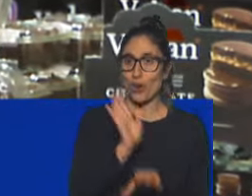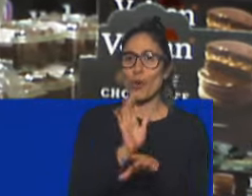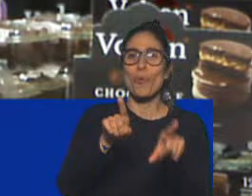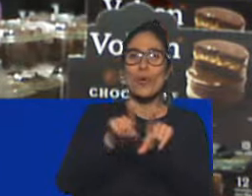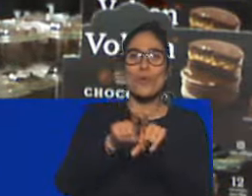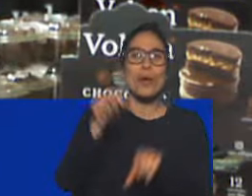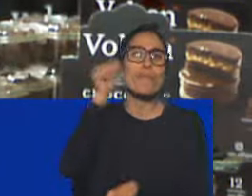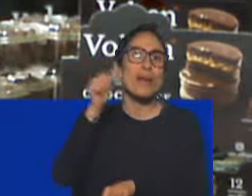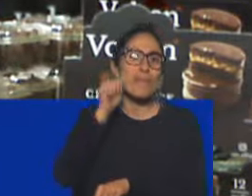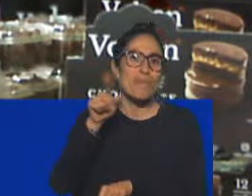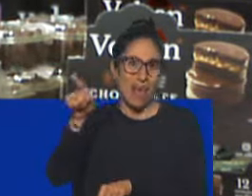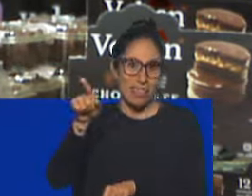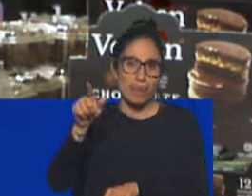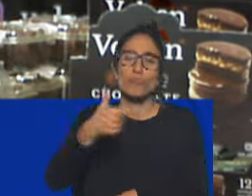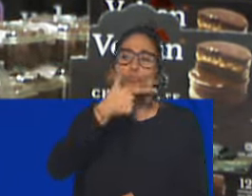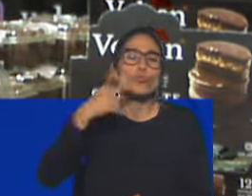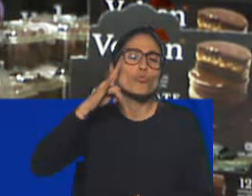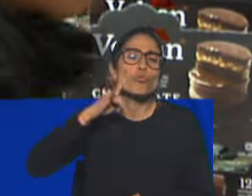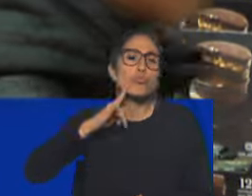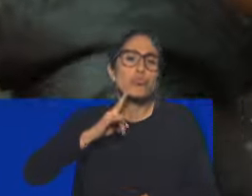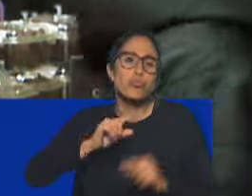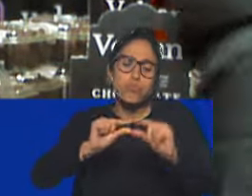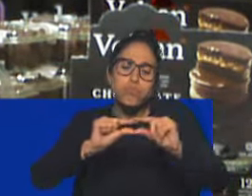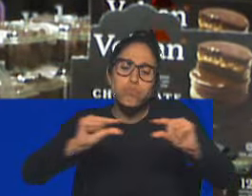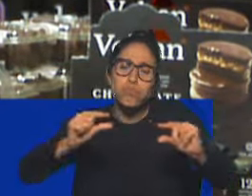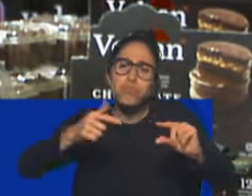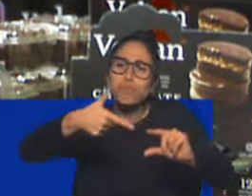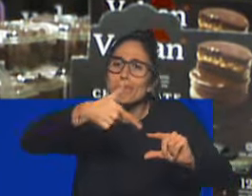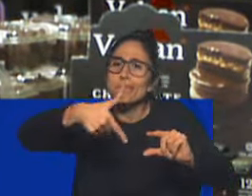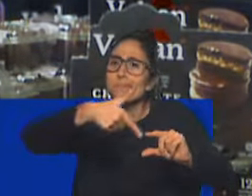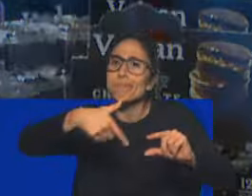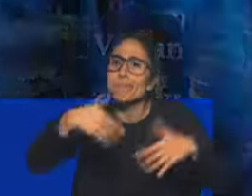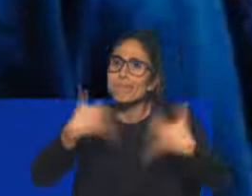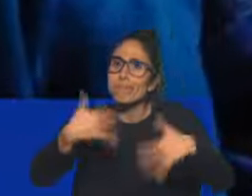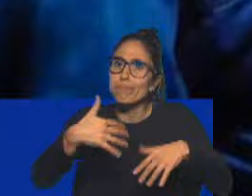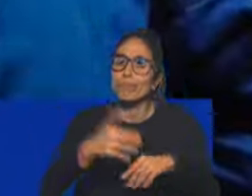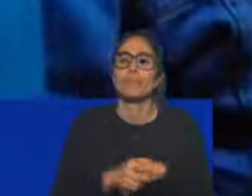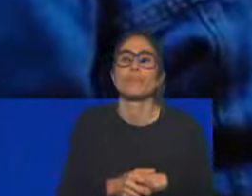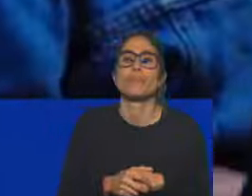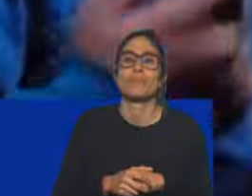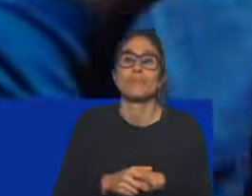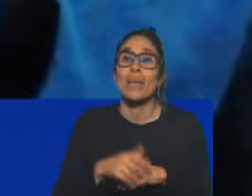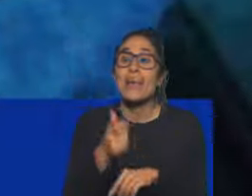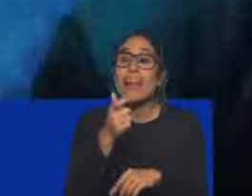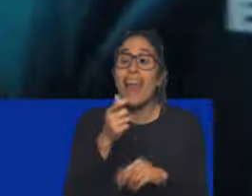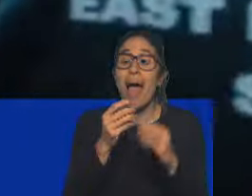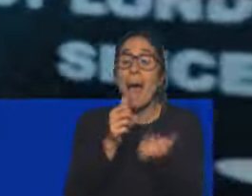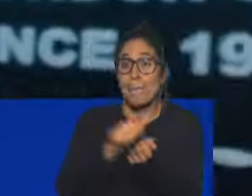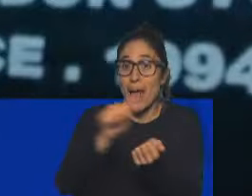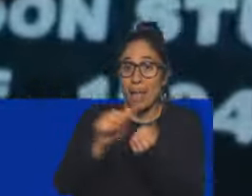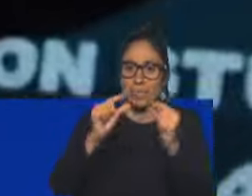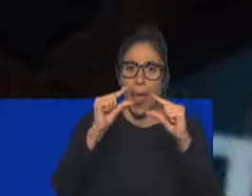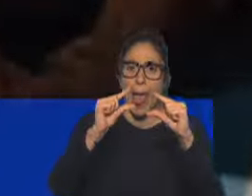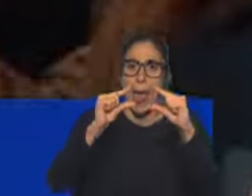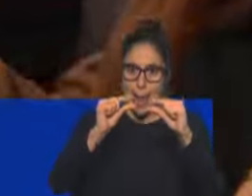contenido de dulce leche. Nosotros lo que tratamos es bajar el contenido de la galleta para que se aprecie un poquito más el contenido de dulce leche y el chocolate.